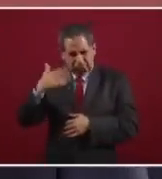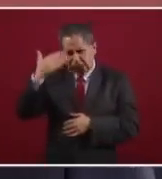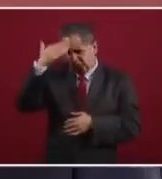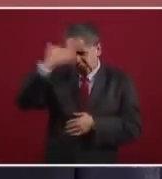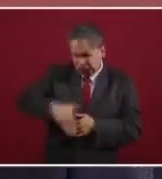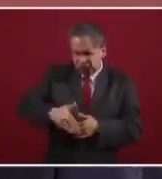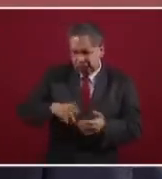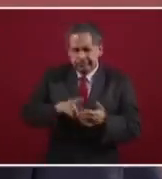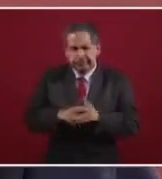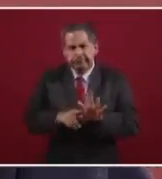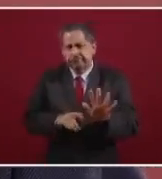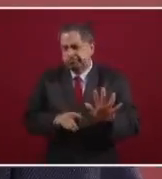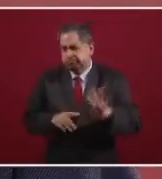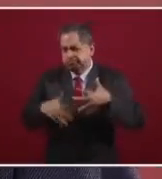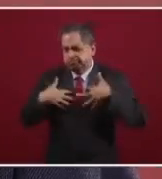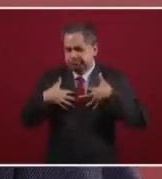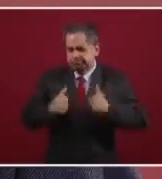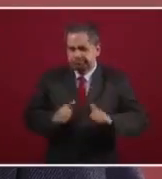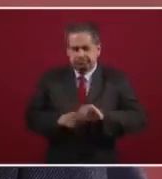entender